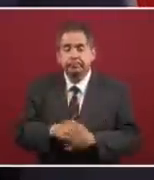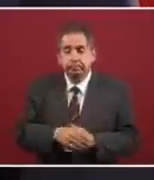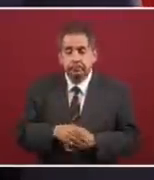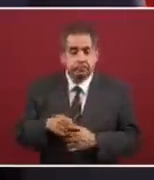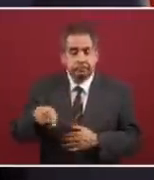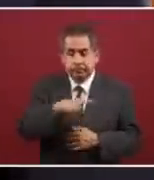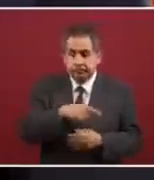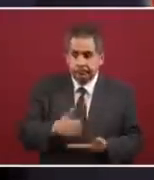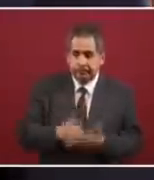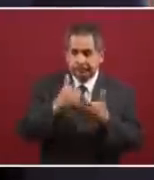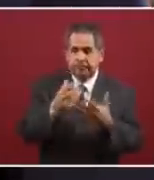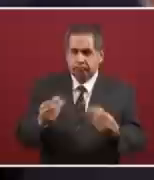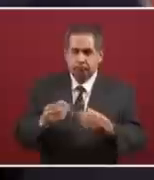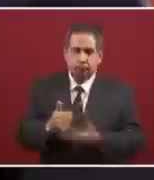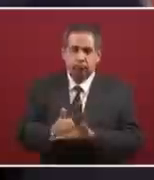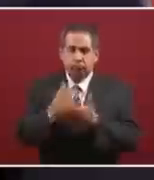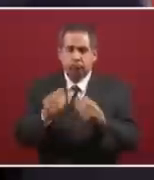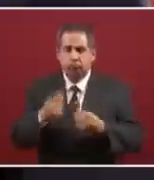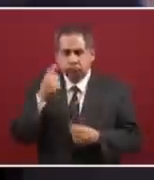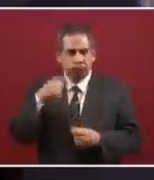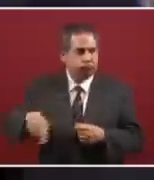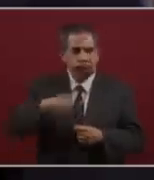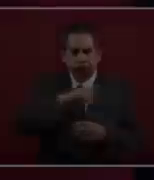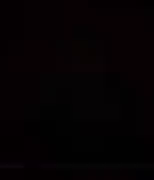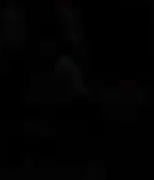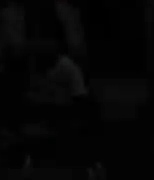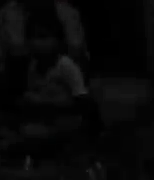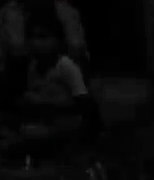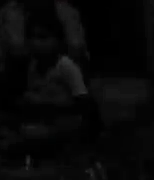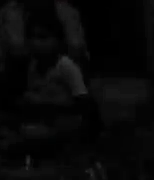mucho ayuda mucho a la reconciliación